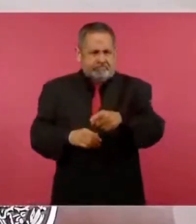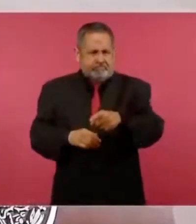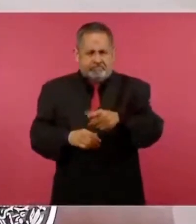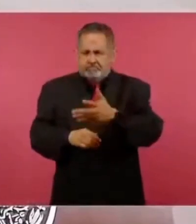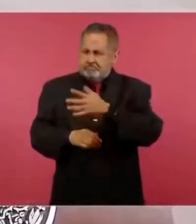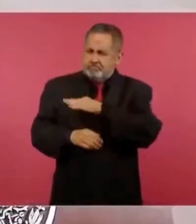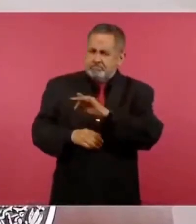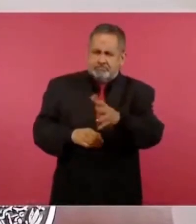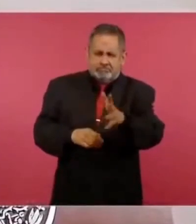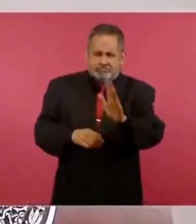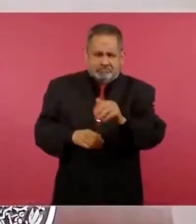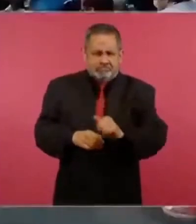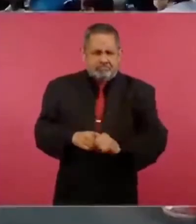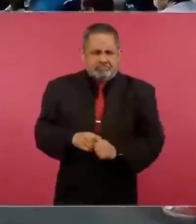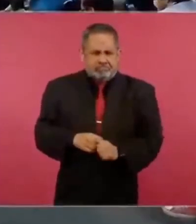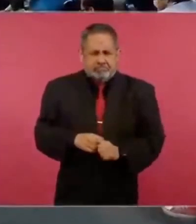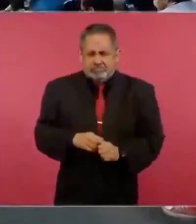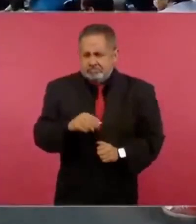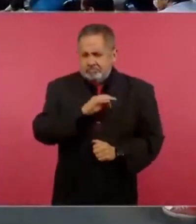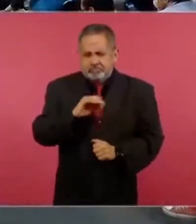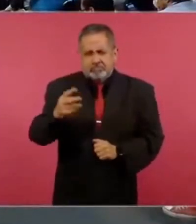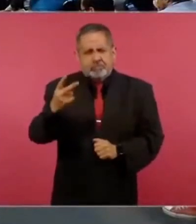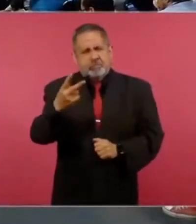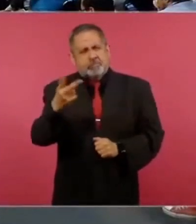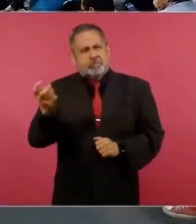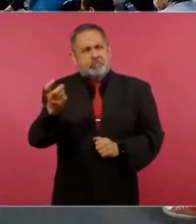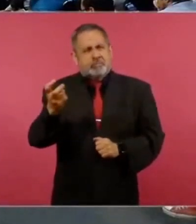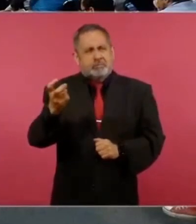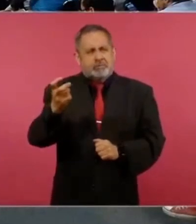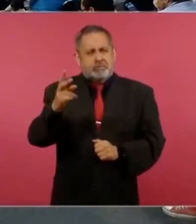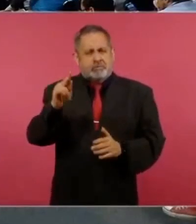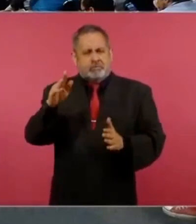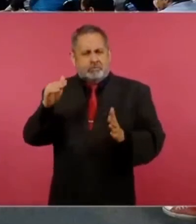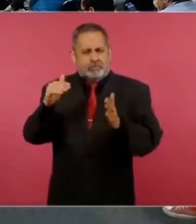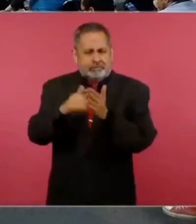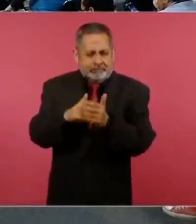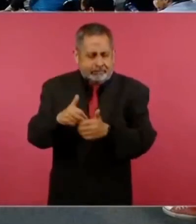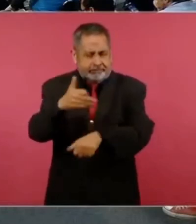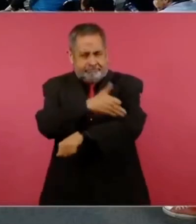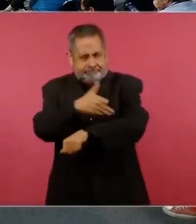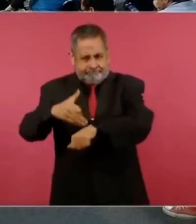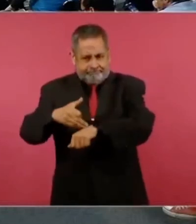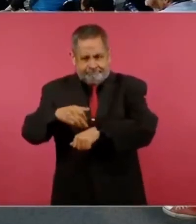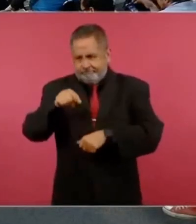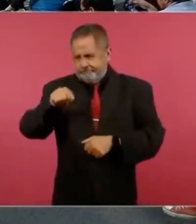a cerca de 280,000 familias.